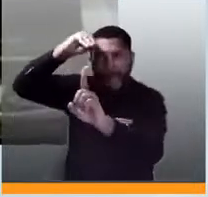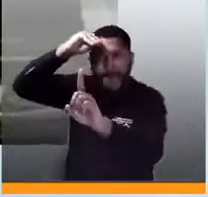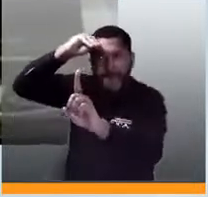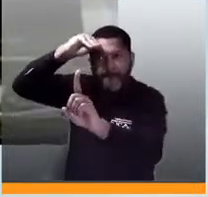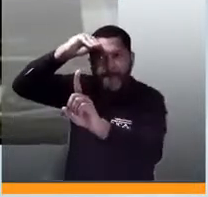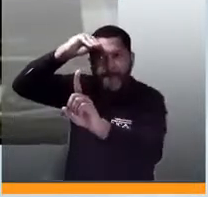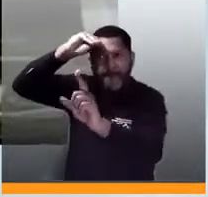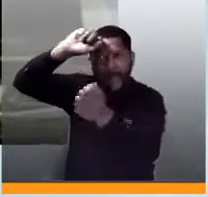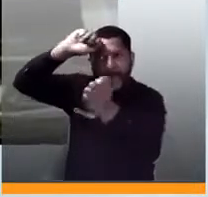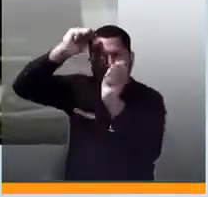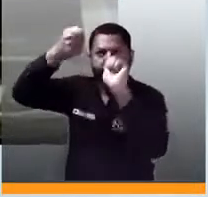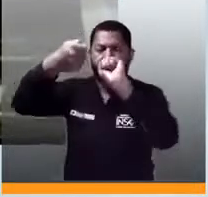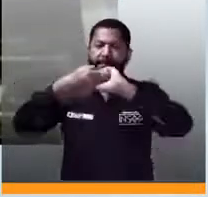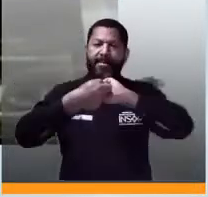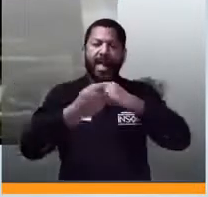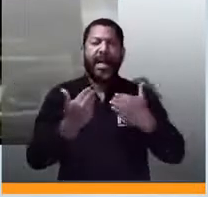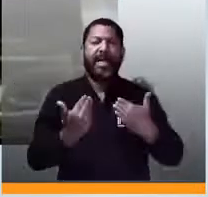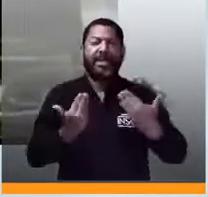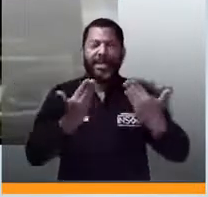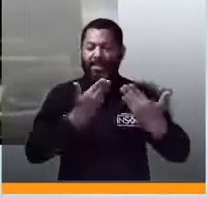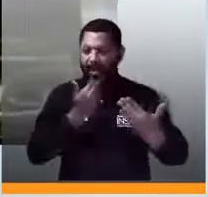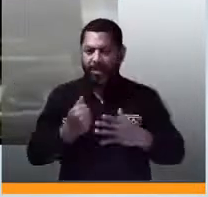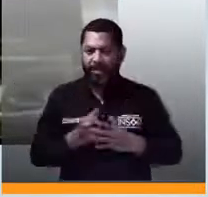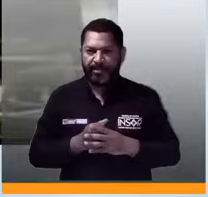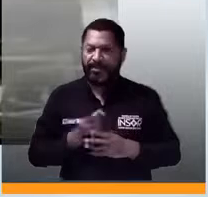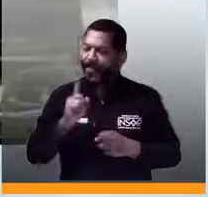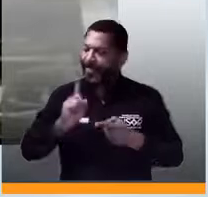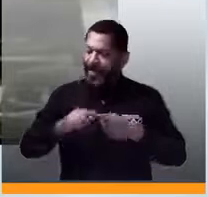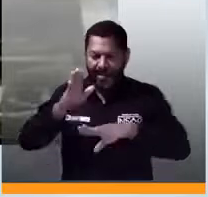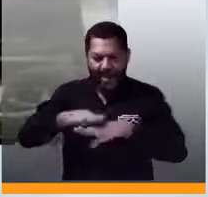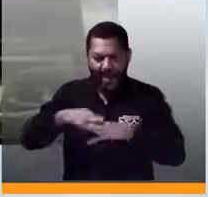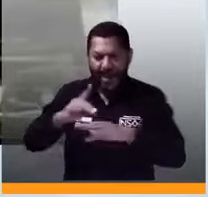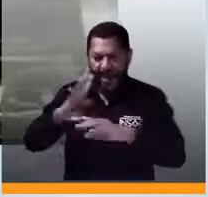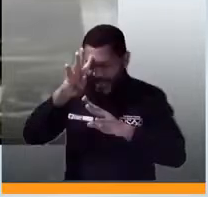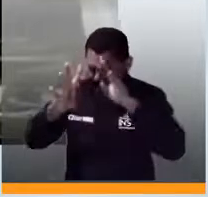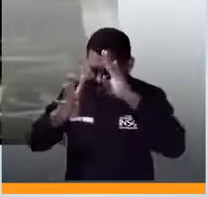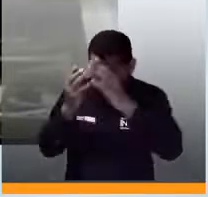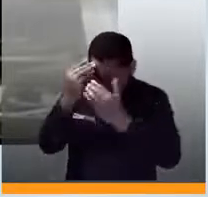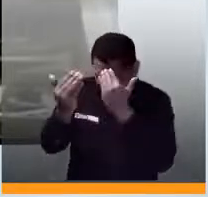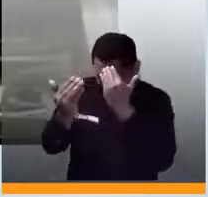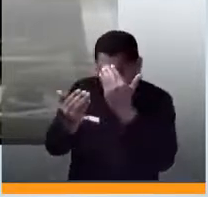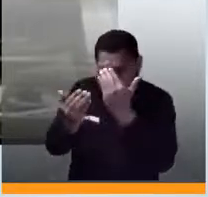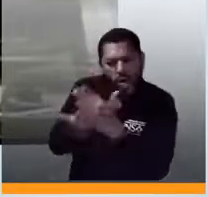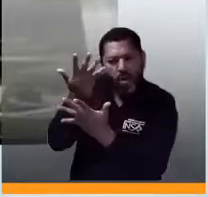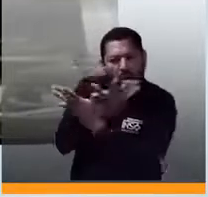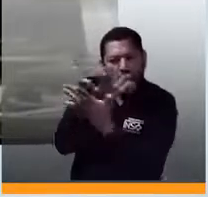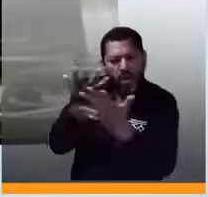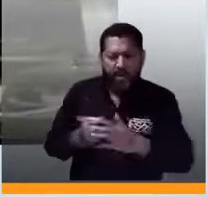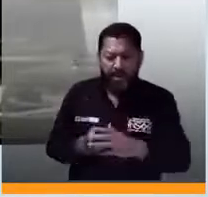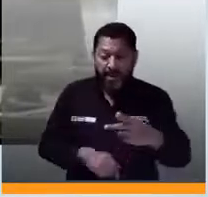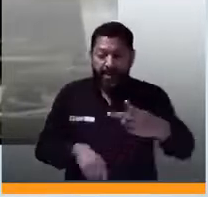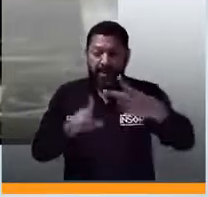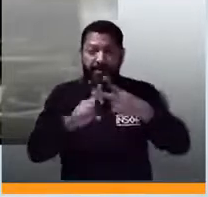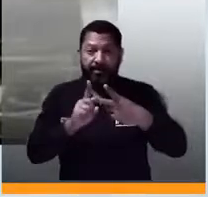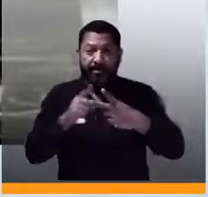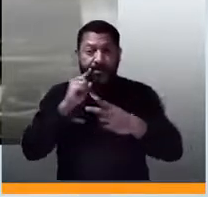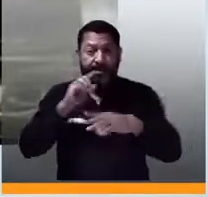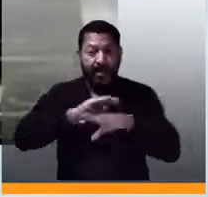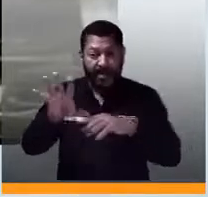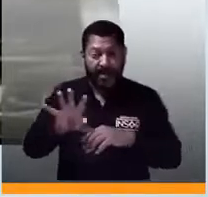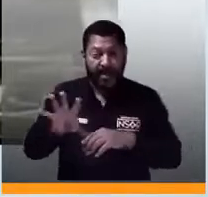exploremos nuevos caminos. En primer lugar sería ese llamado a la innovación. En segundo lugar, mi invitación a todos